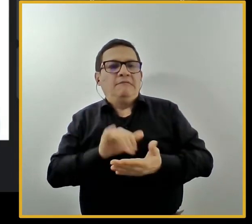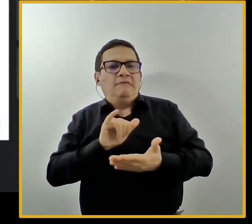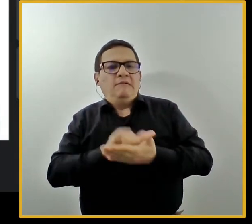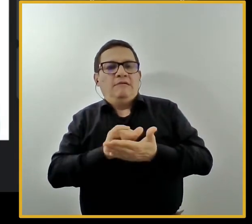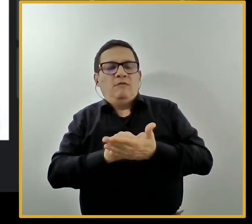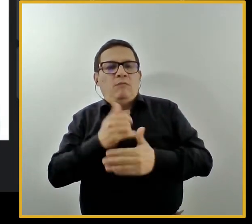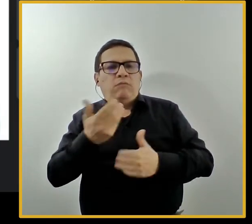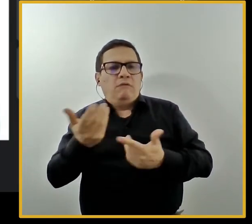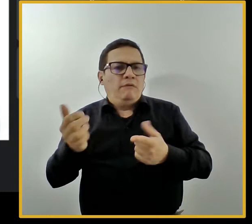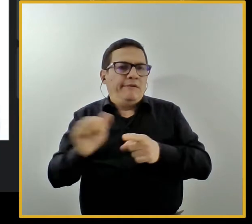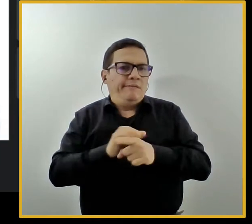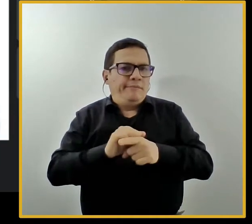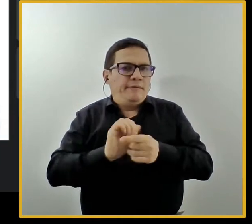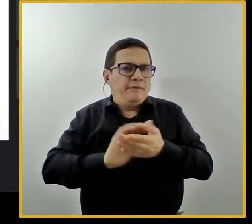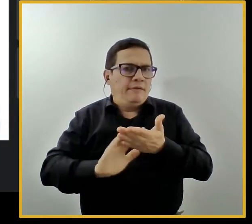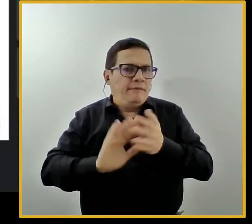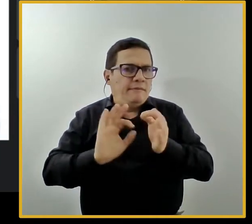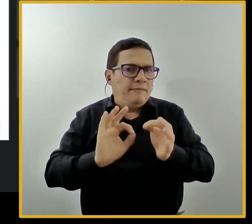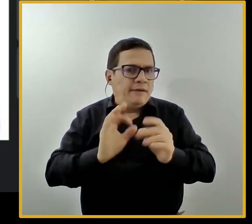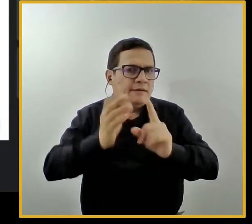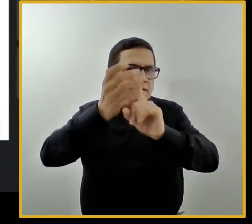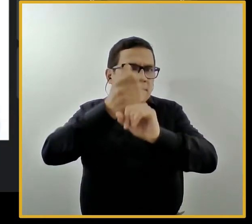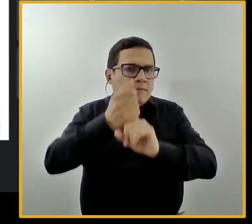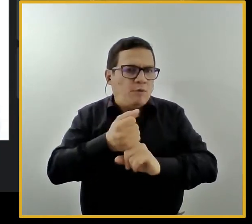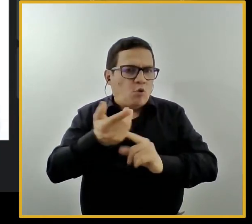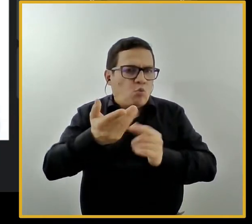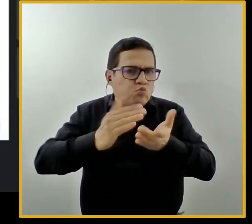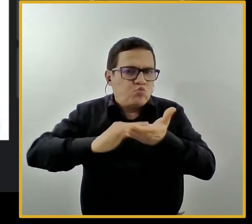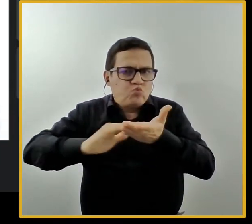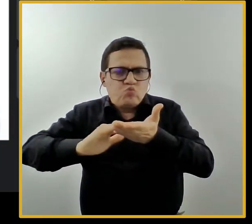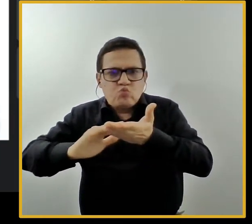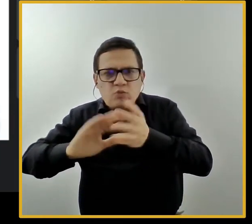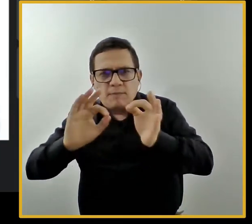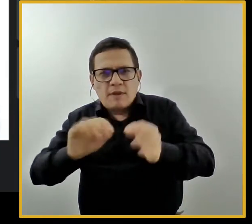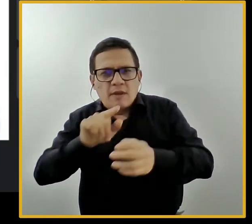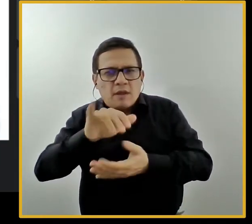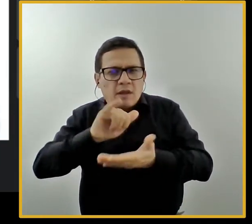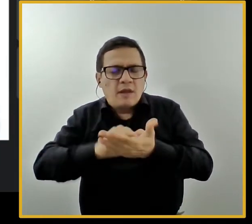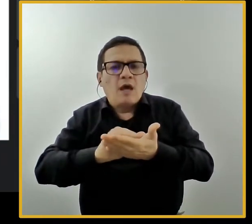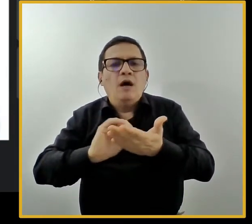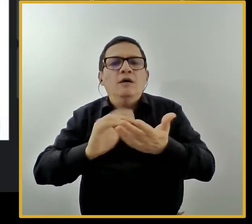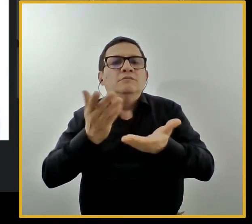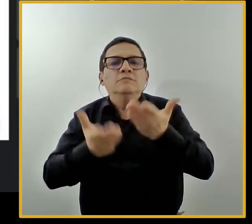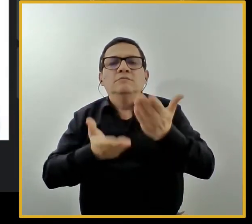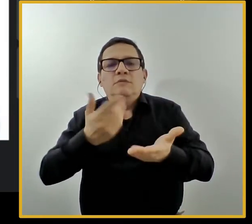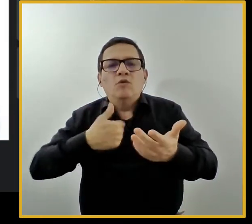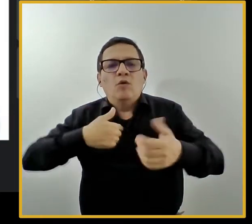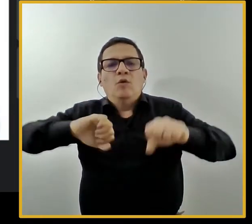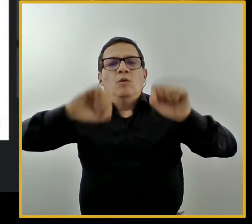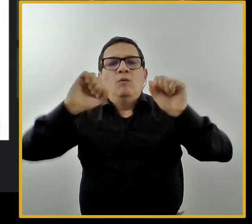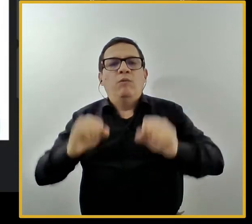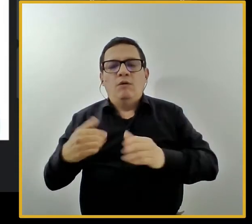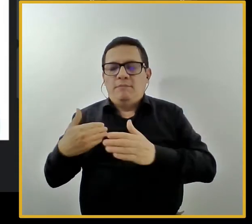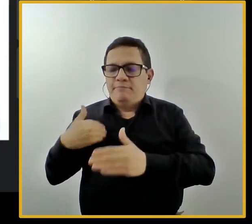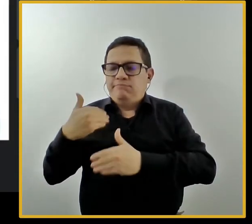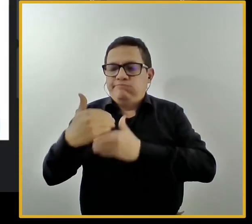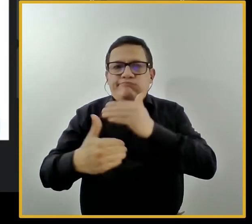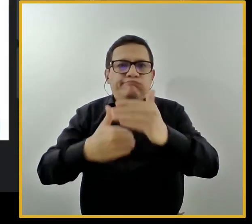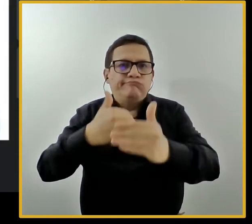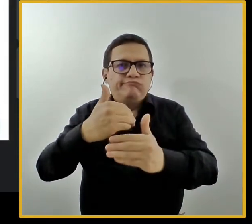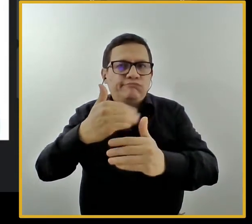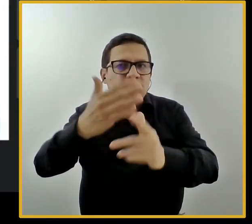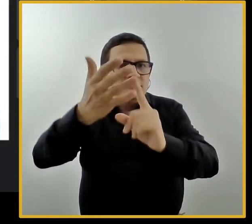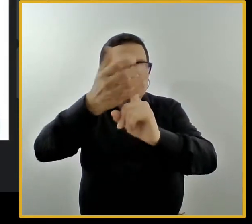ejercicios donde yo puedo llegar a su solución, pero esa solución yo puedo seguir avanzando de tal